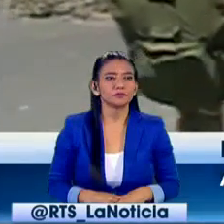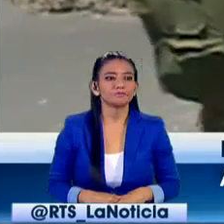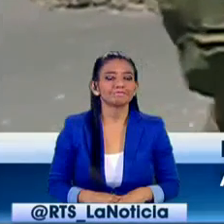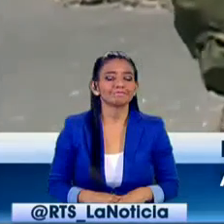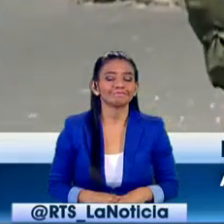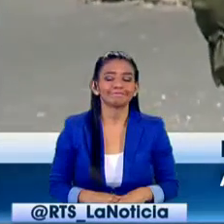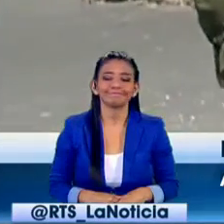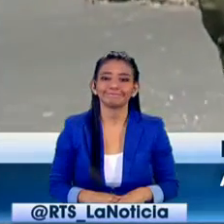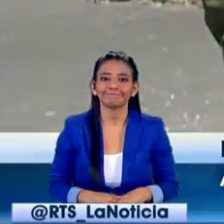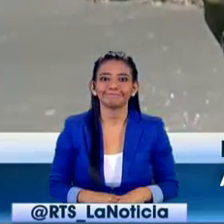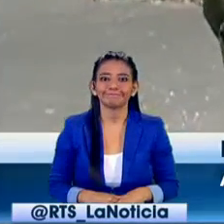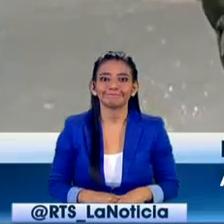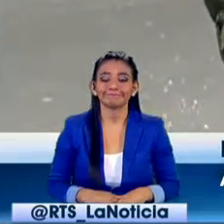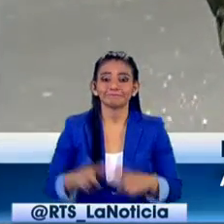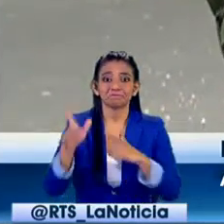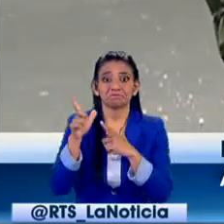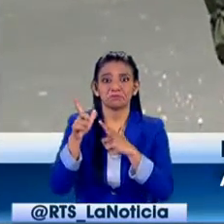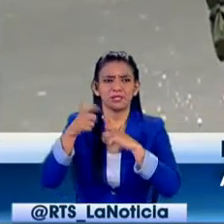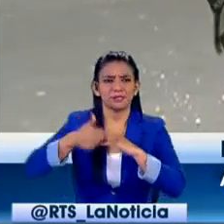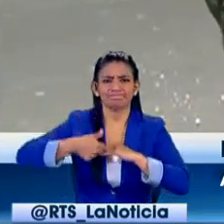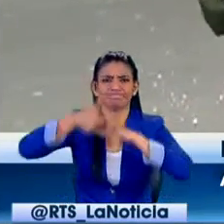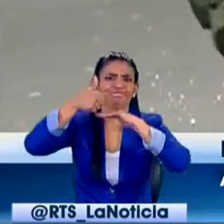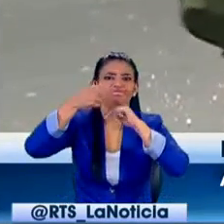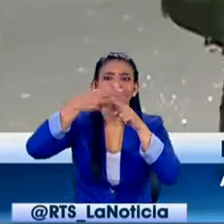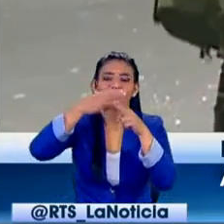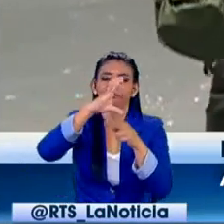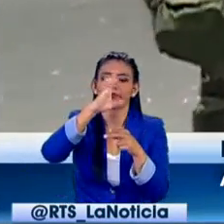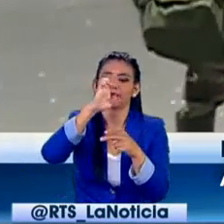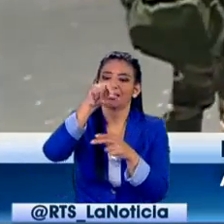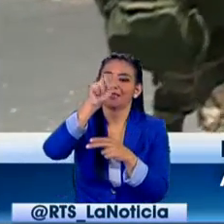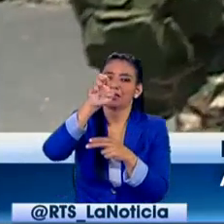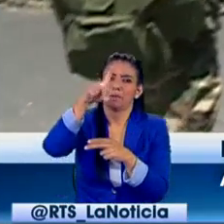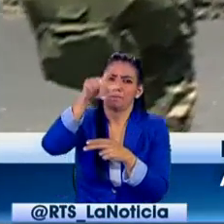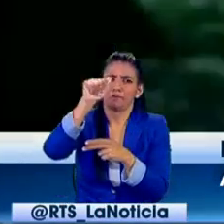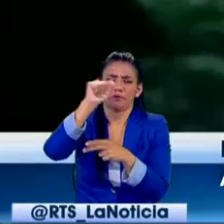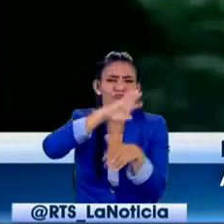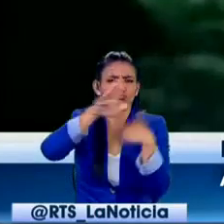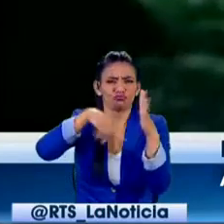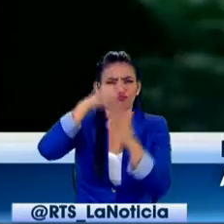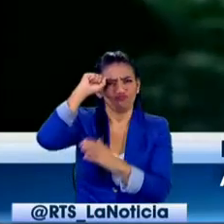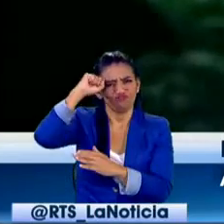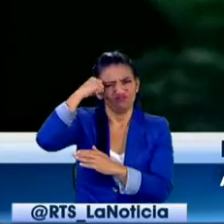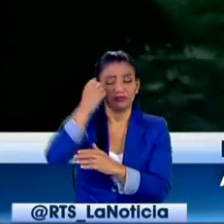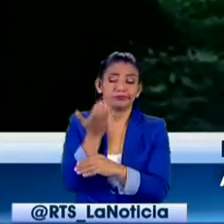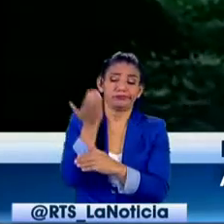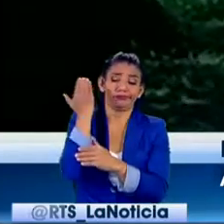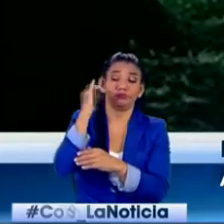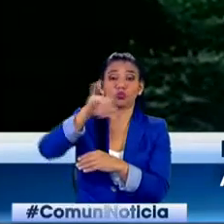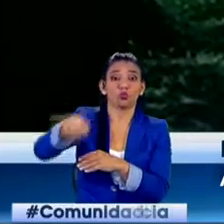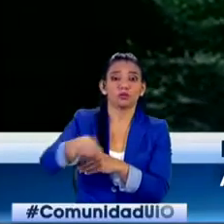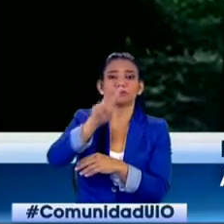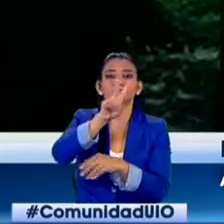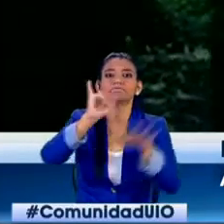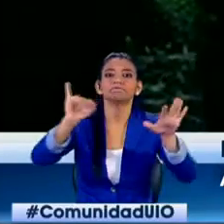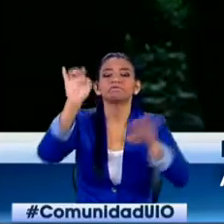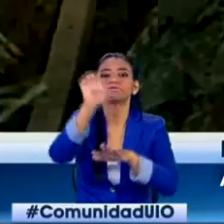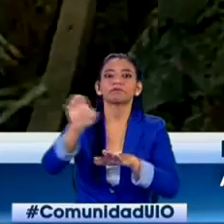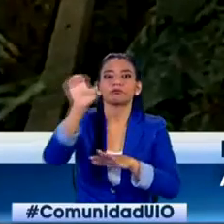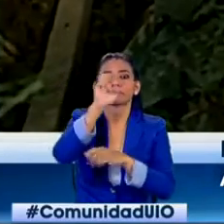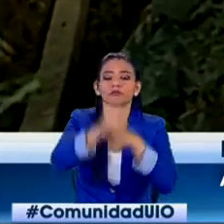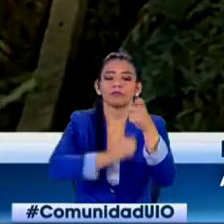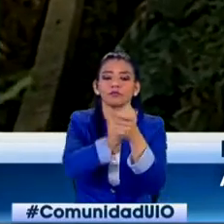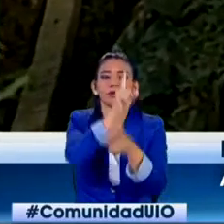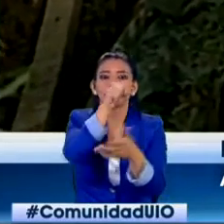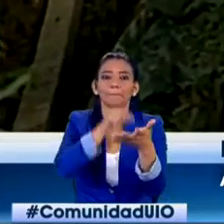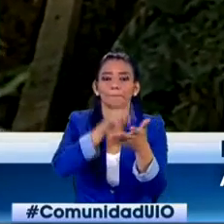El logro militar del Alto CENEPA se mantiene vivo en las Fuerzas Armadas y todo un país. Un jueves 26 de enero de 1995,